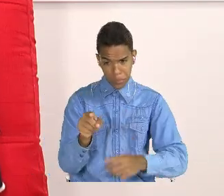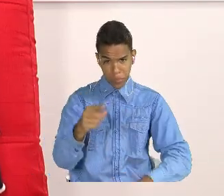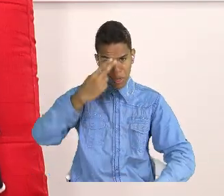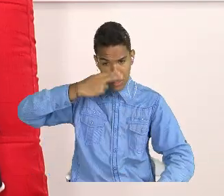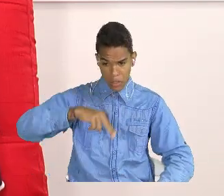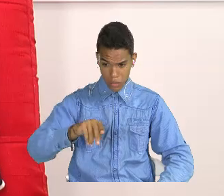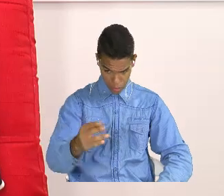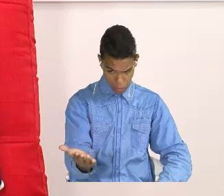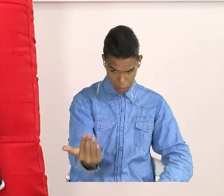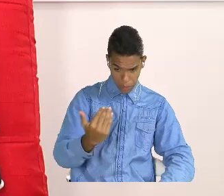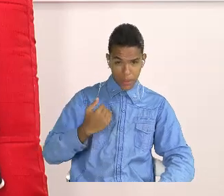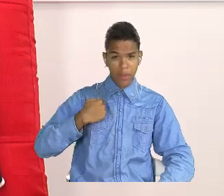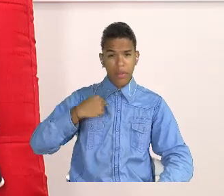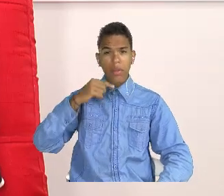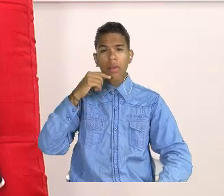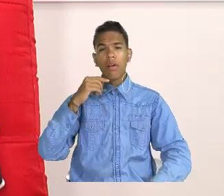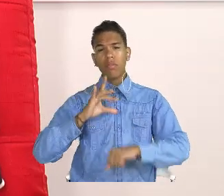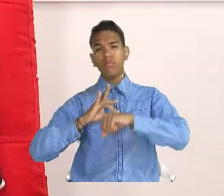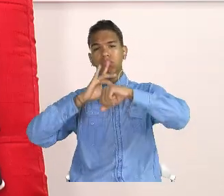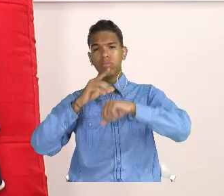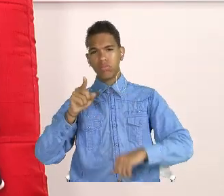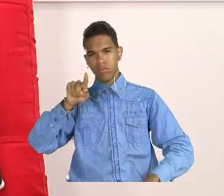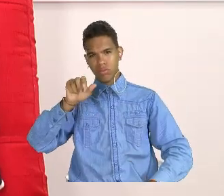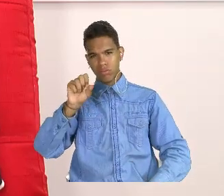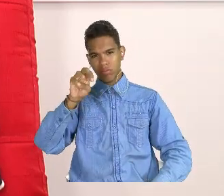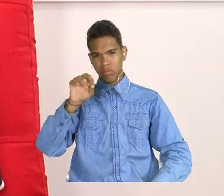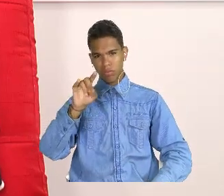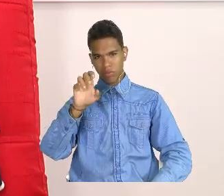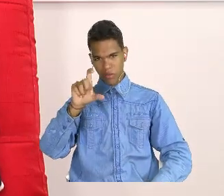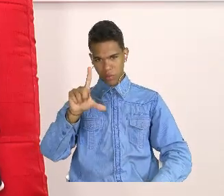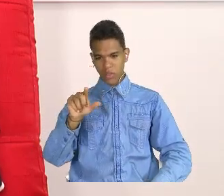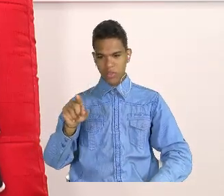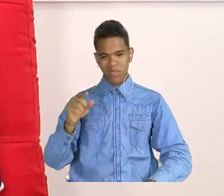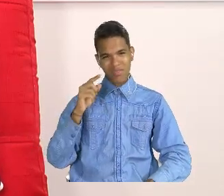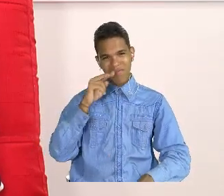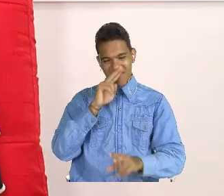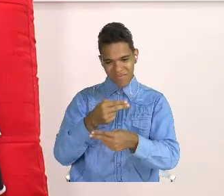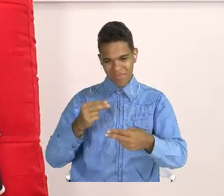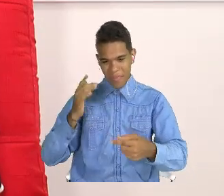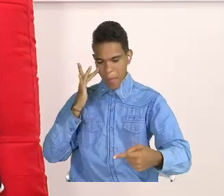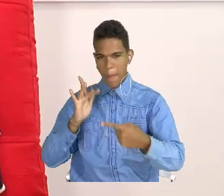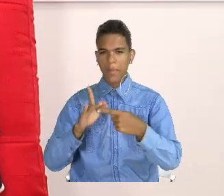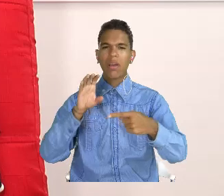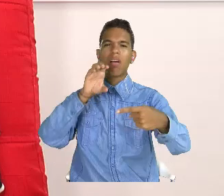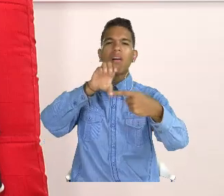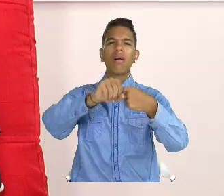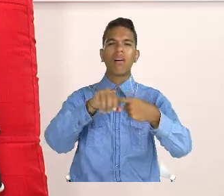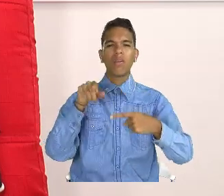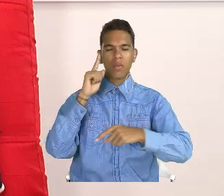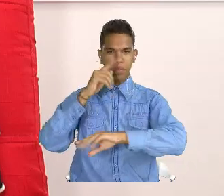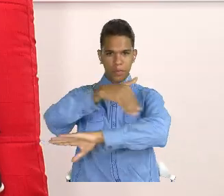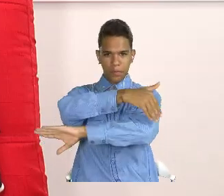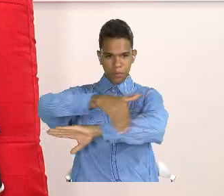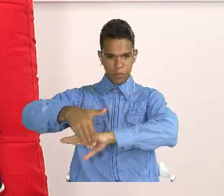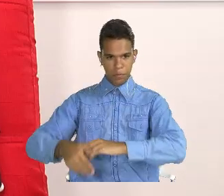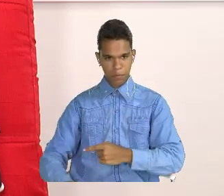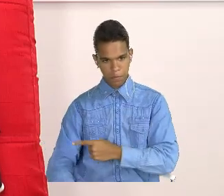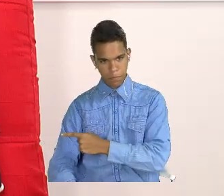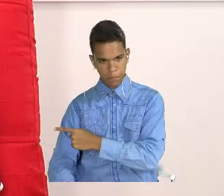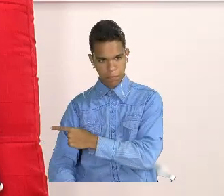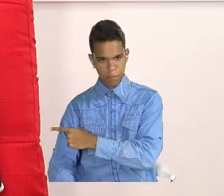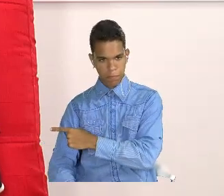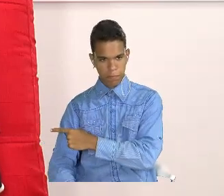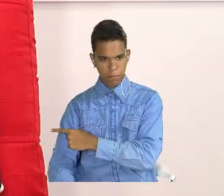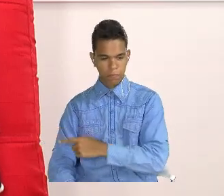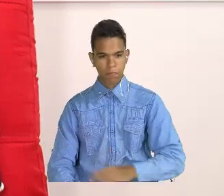con el médico pediatra Samuel Larios. La visita es a Pedicentro. Ustedes pueden observar la dirección en pantalla y el número telefónico para